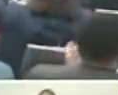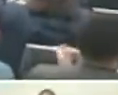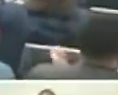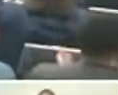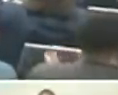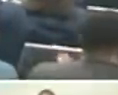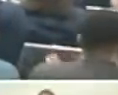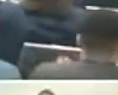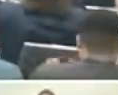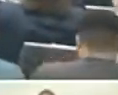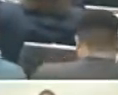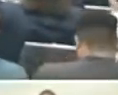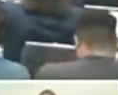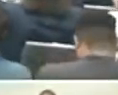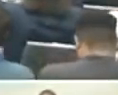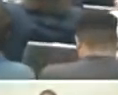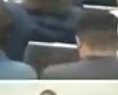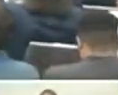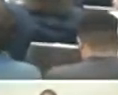¡Ah! Buenísimo.